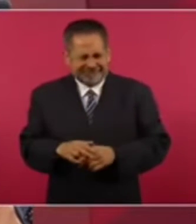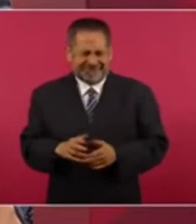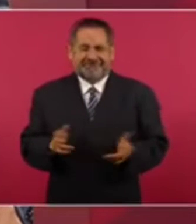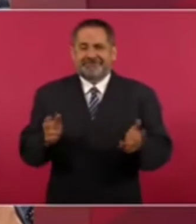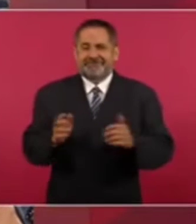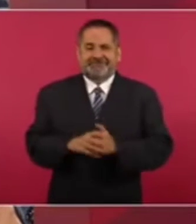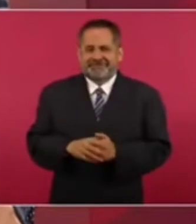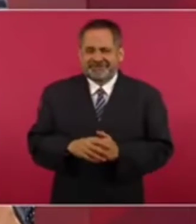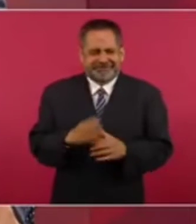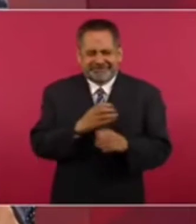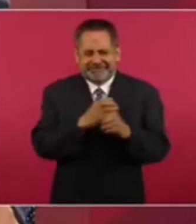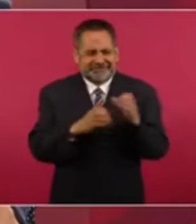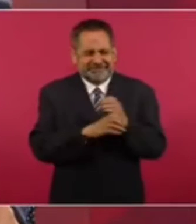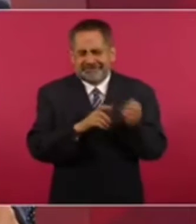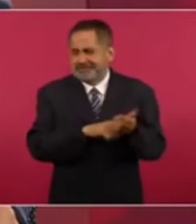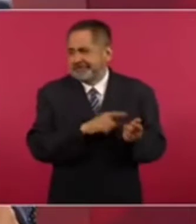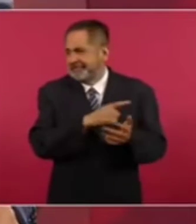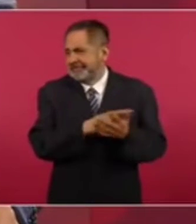cosas